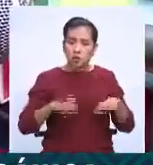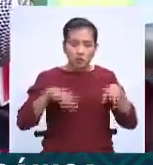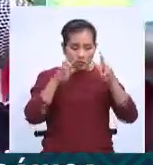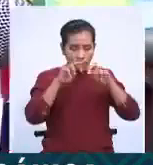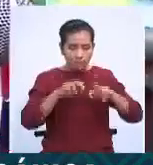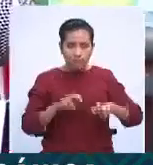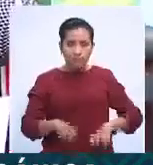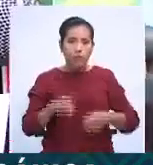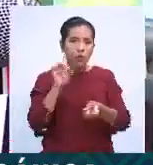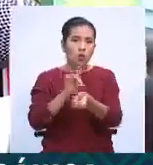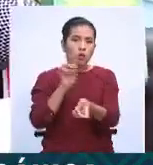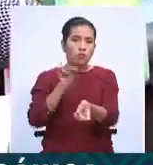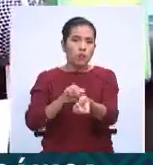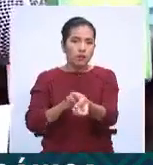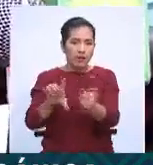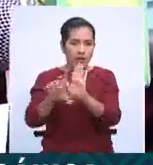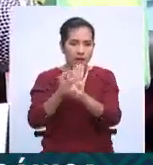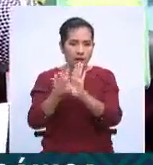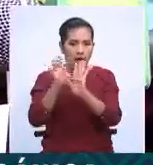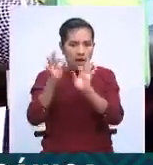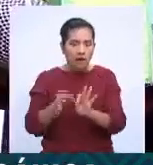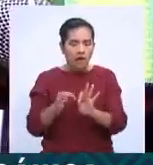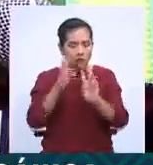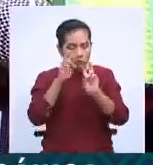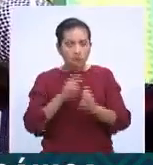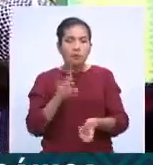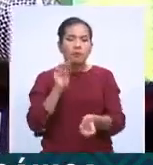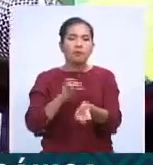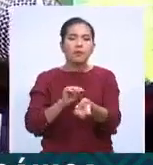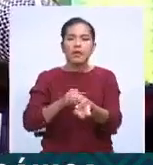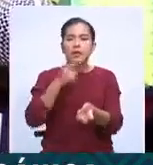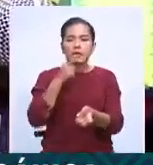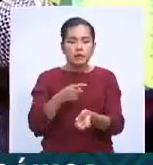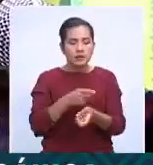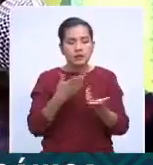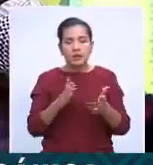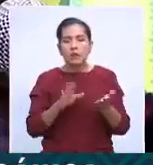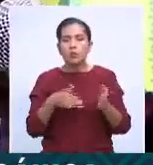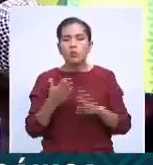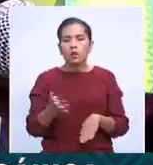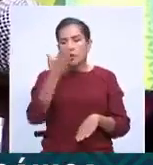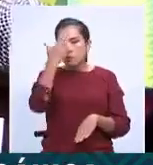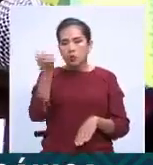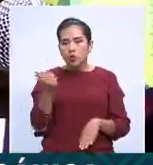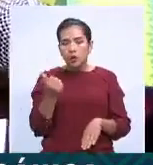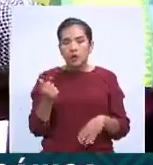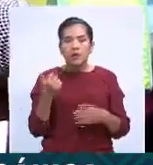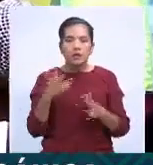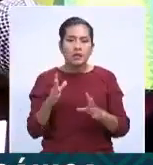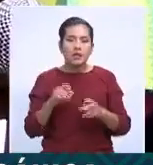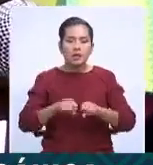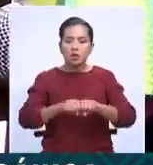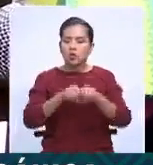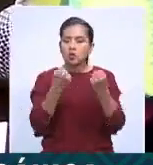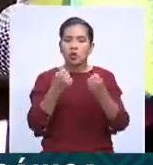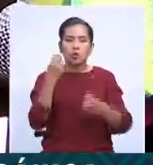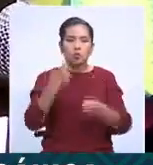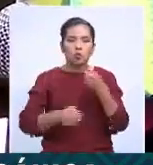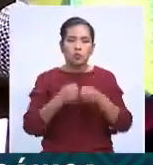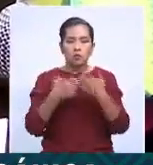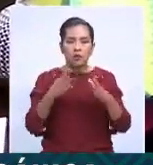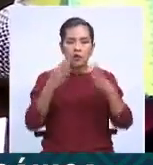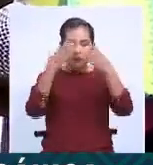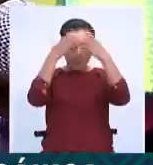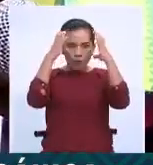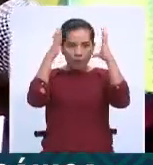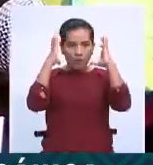realiza la autopsia médico-legal. El médico forense ha determinado la causa de la muerte, fractura en la bóveda y la